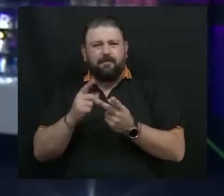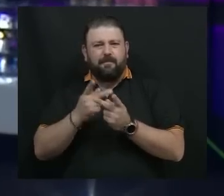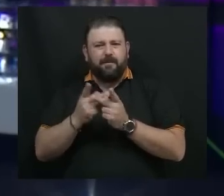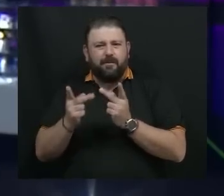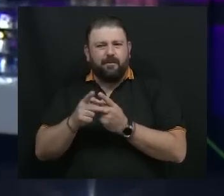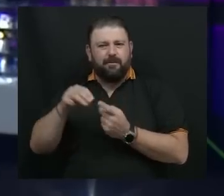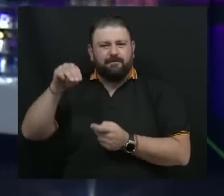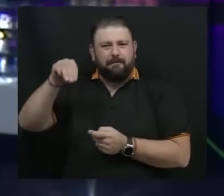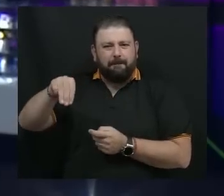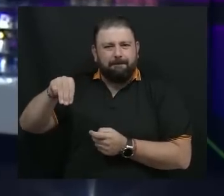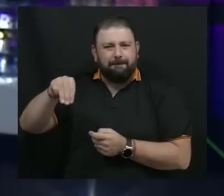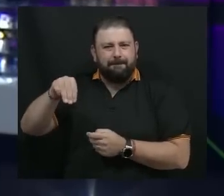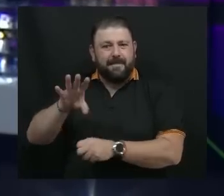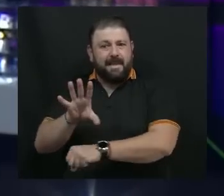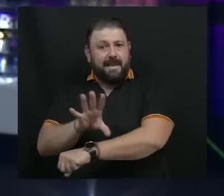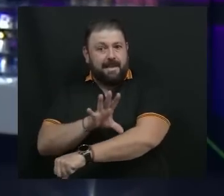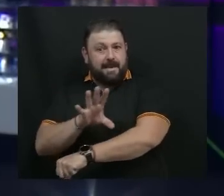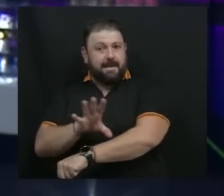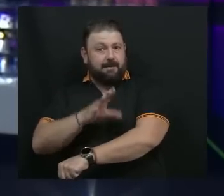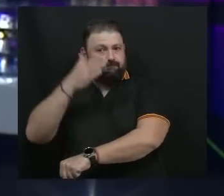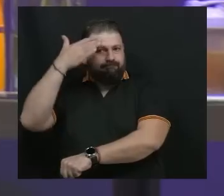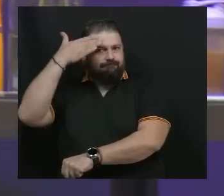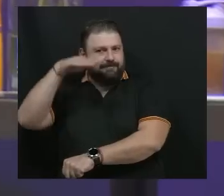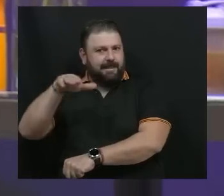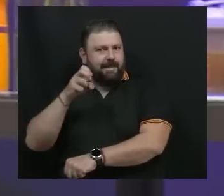energía? Sí.